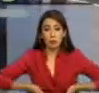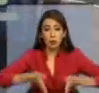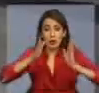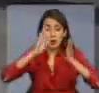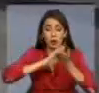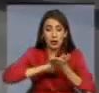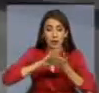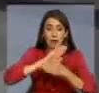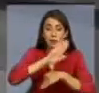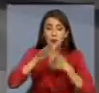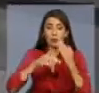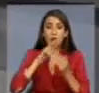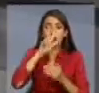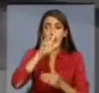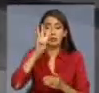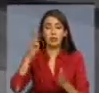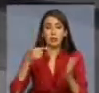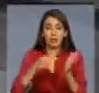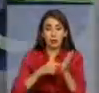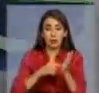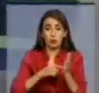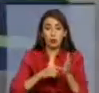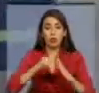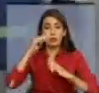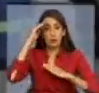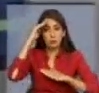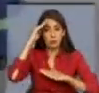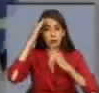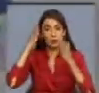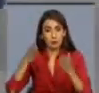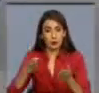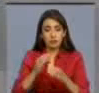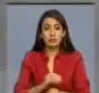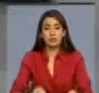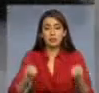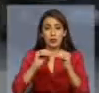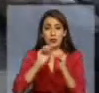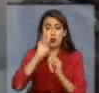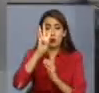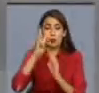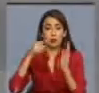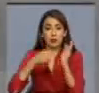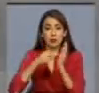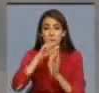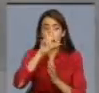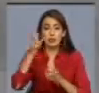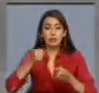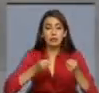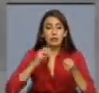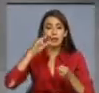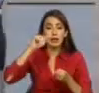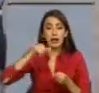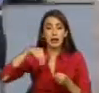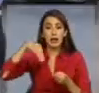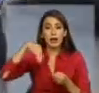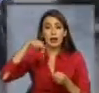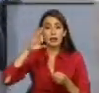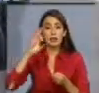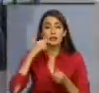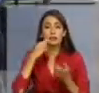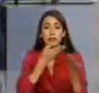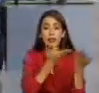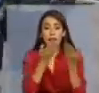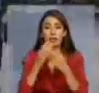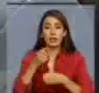en todo el país 34.312 policías y más de 4.300 agentes de tránsito para precautelar la seguridad ciudadana y